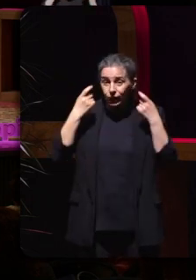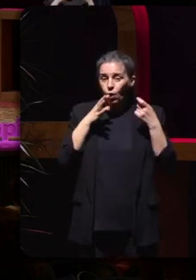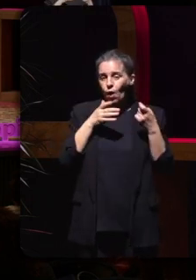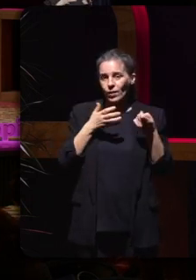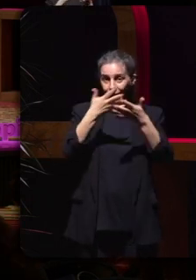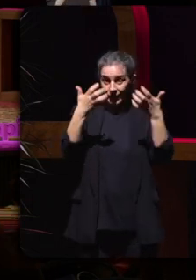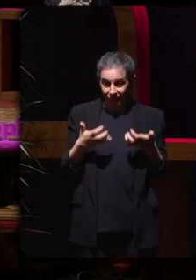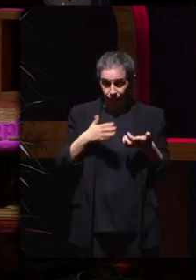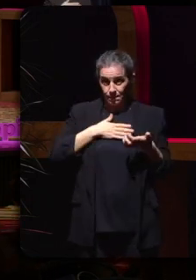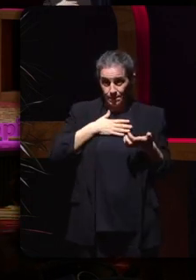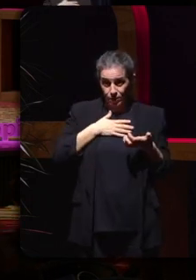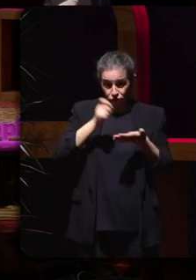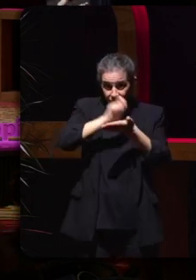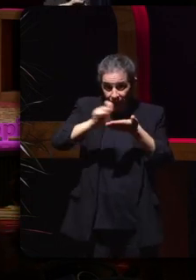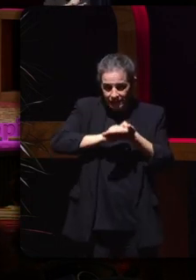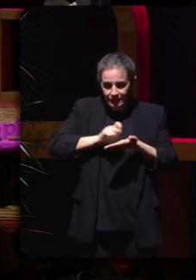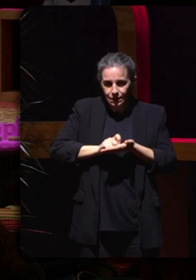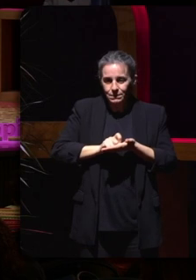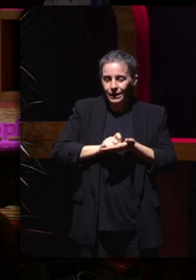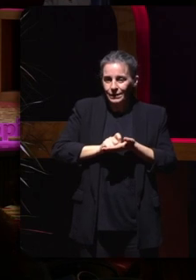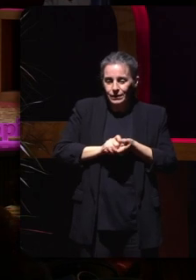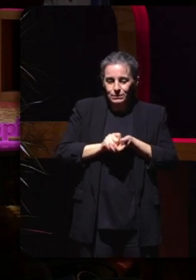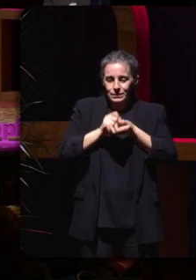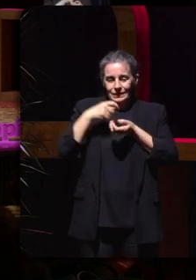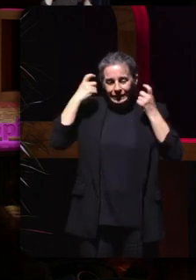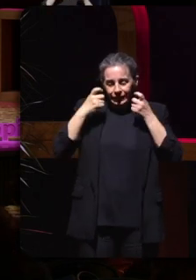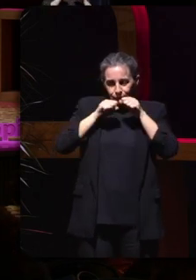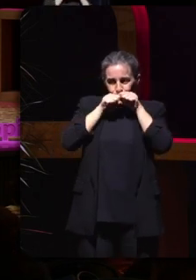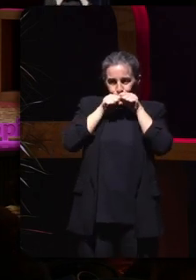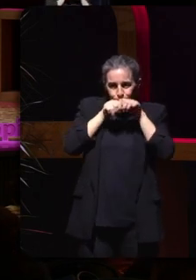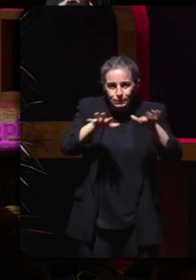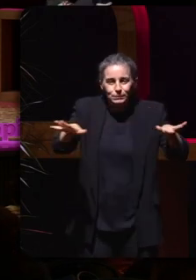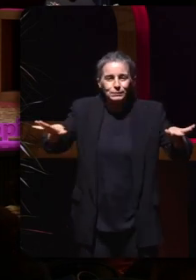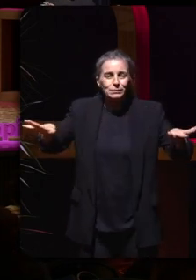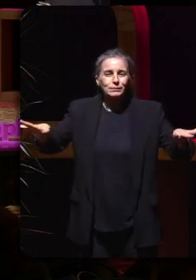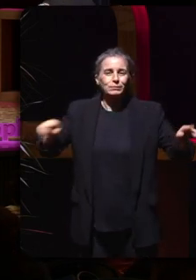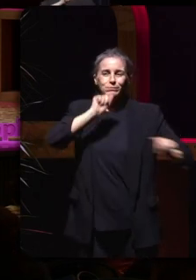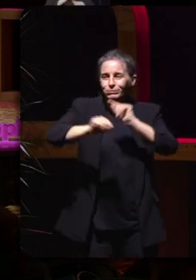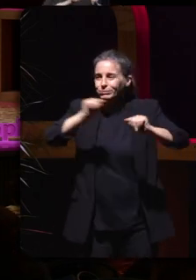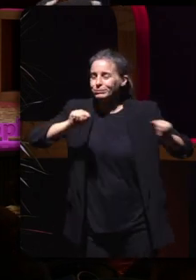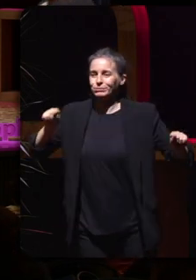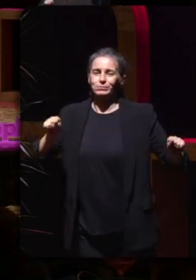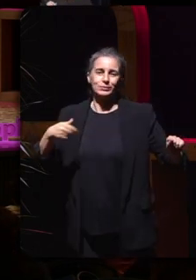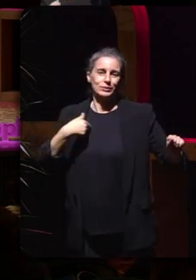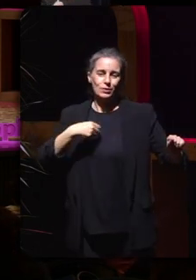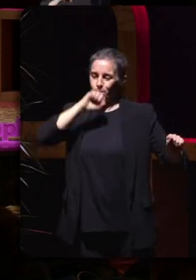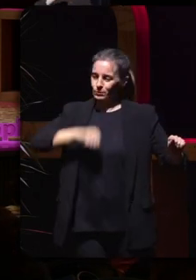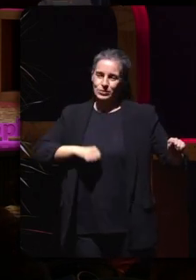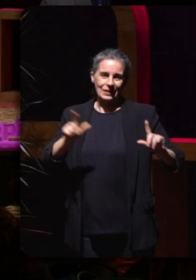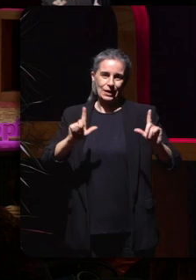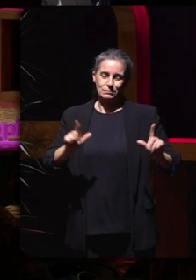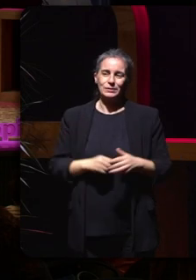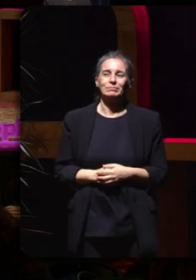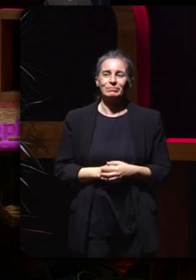un mínimo de la de la pasión y del interés que me que me suscita la televisión pues me daré por